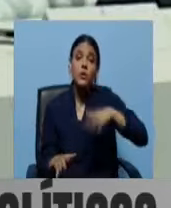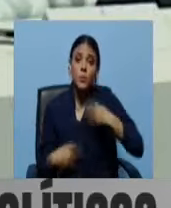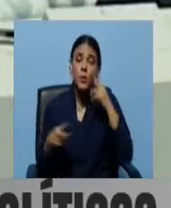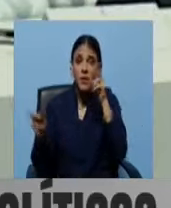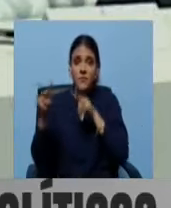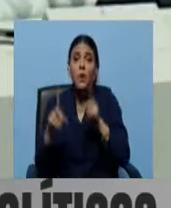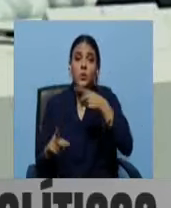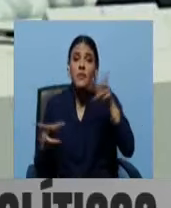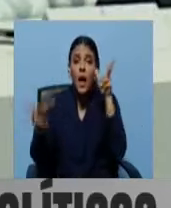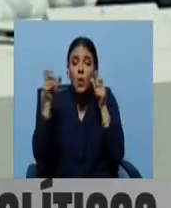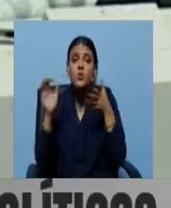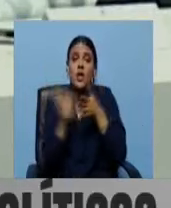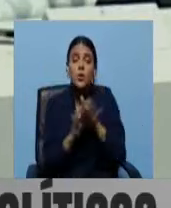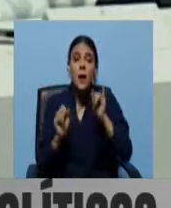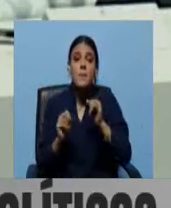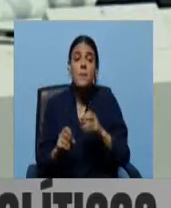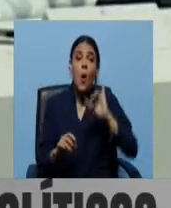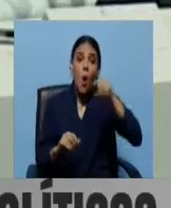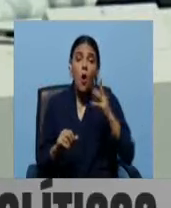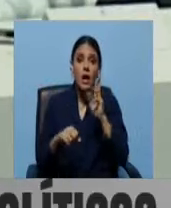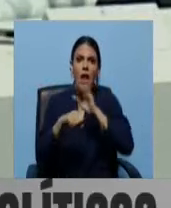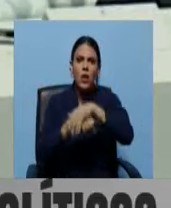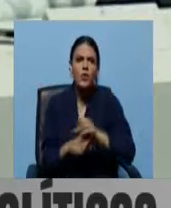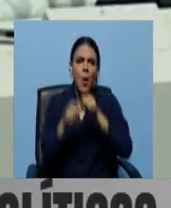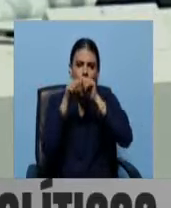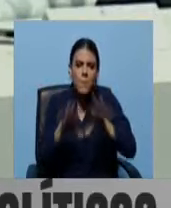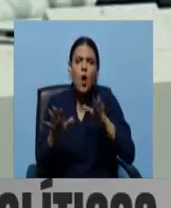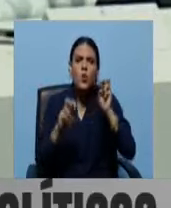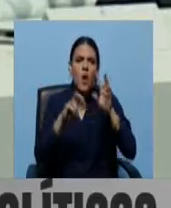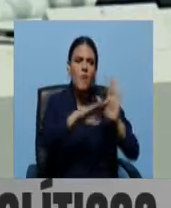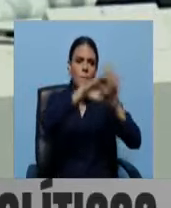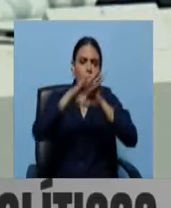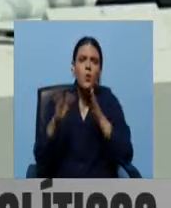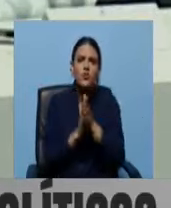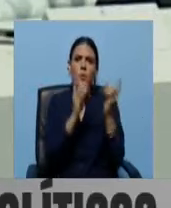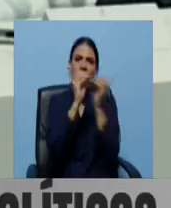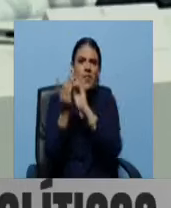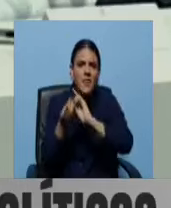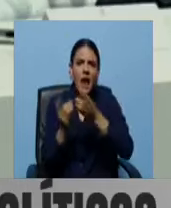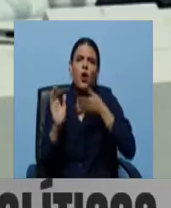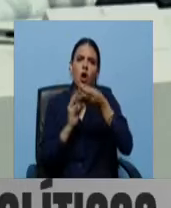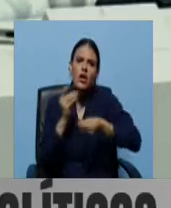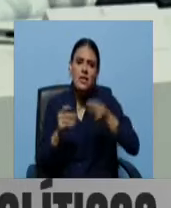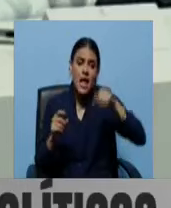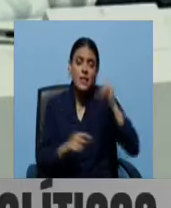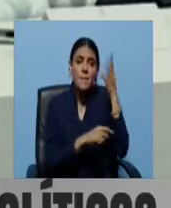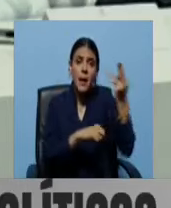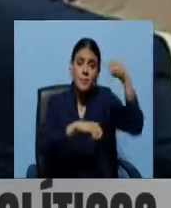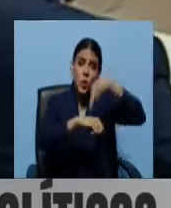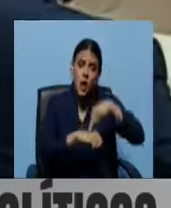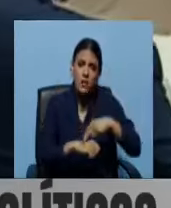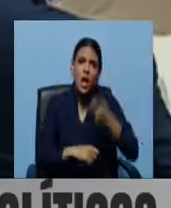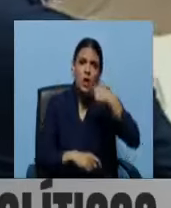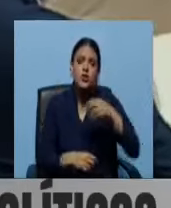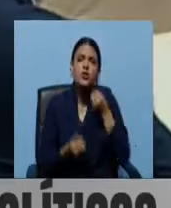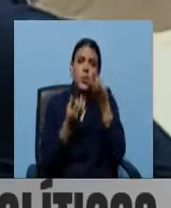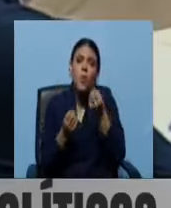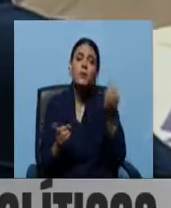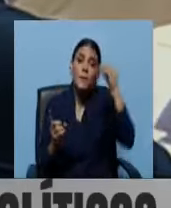¿Escuchaban ustedes entonces la intervención del doctor Jorge Rodríguez en una nueva convocatoria de diálogo que se ha hecho desde el Parlamento venezolano? Nosotros le llevaremos